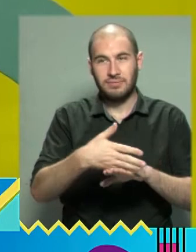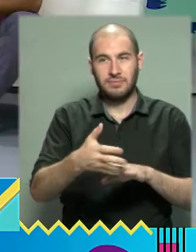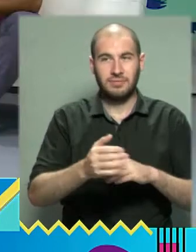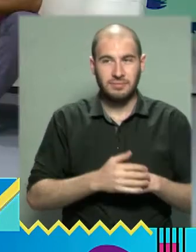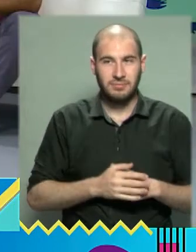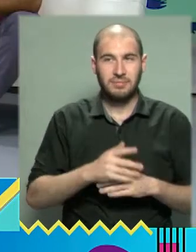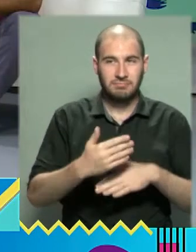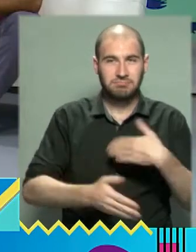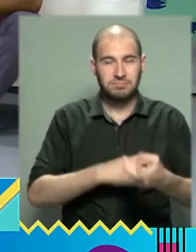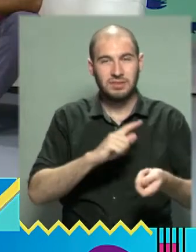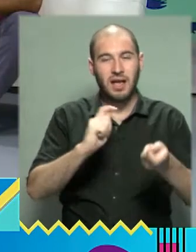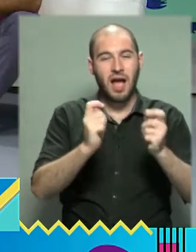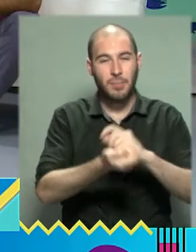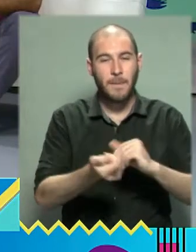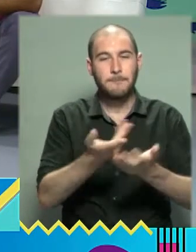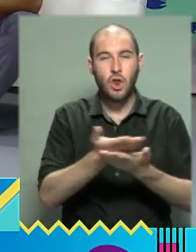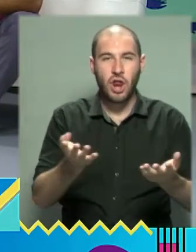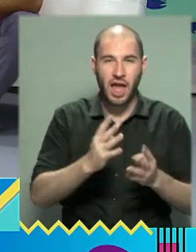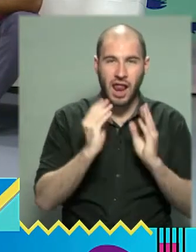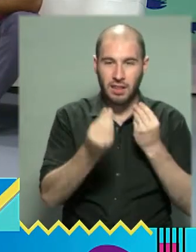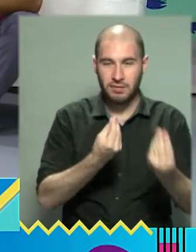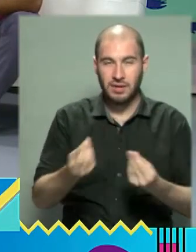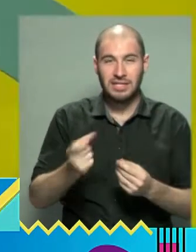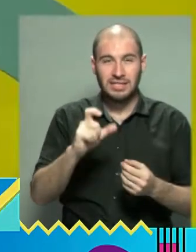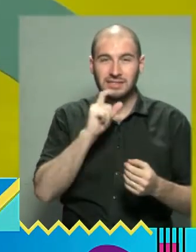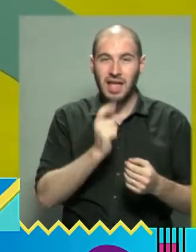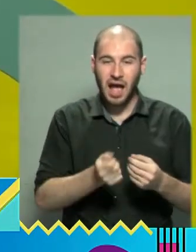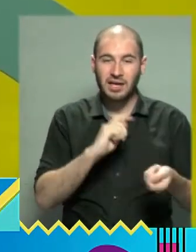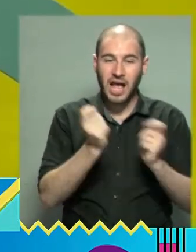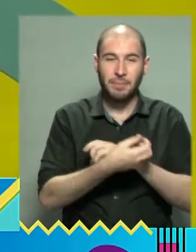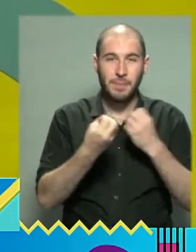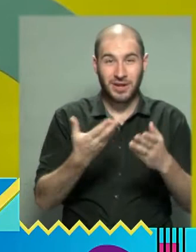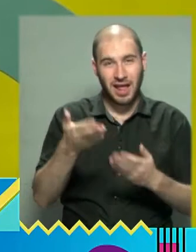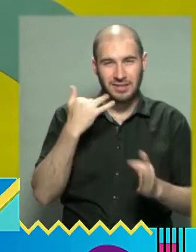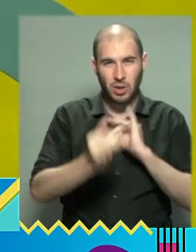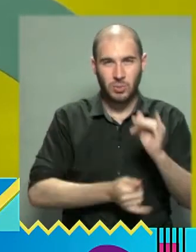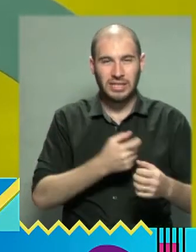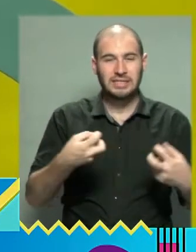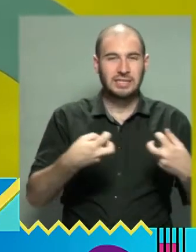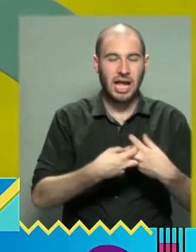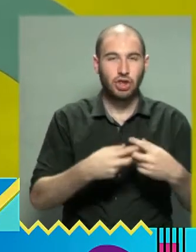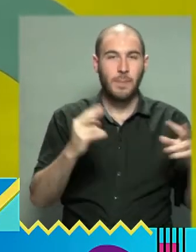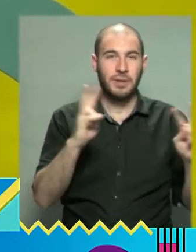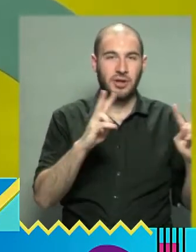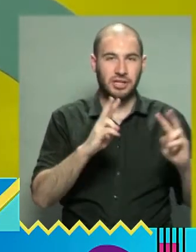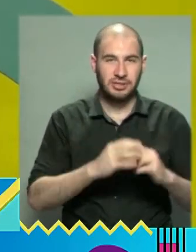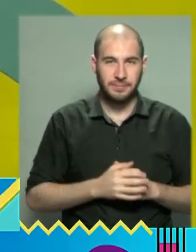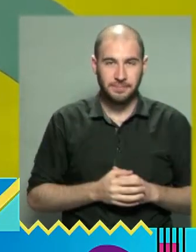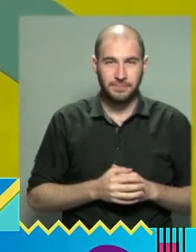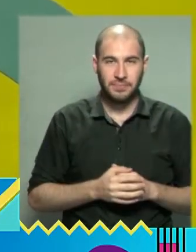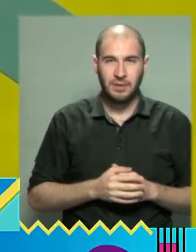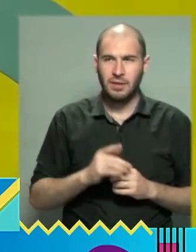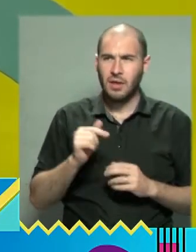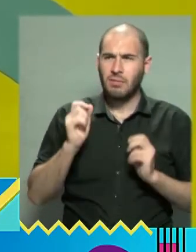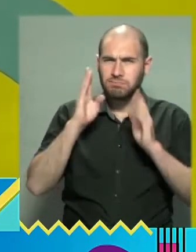fue transformándose la cuestión del pluralismo con la que se había creado la CTA, porque ya hablábamos de un sindicato peronista. Claro, ahí